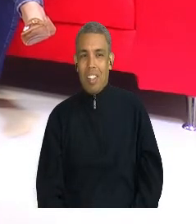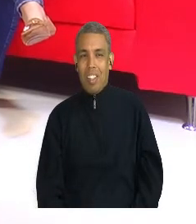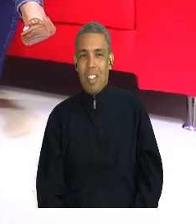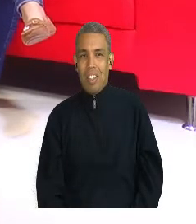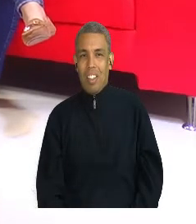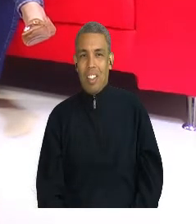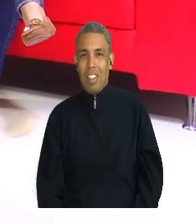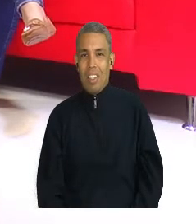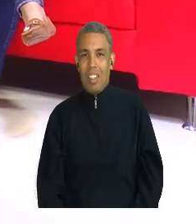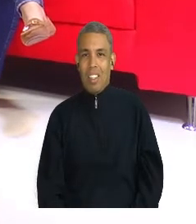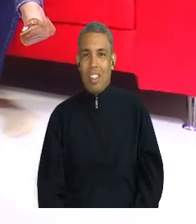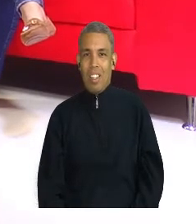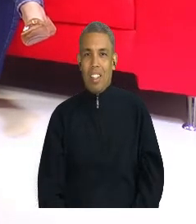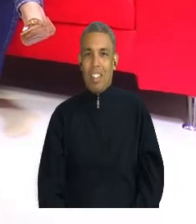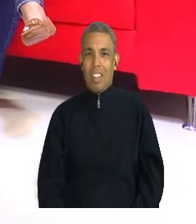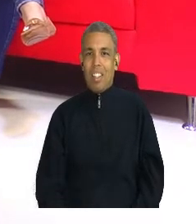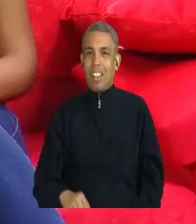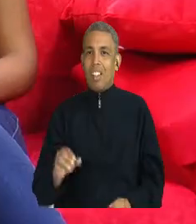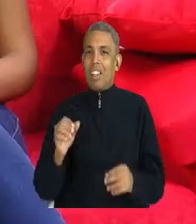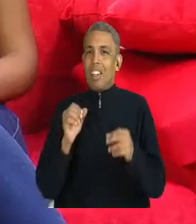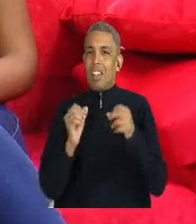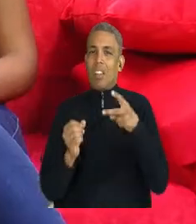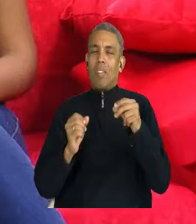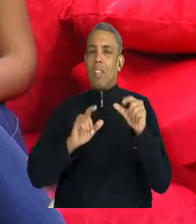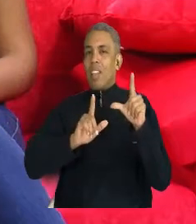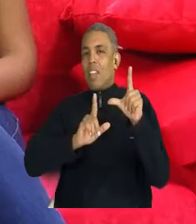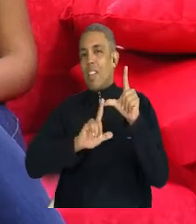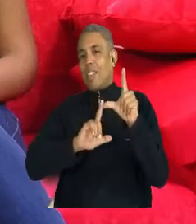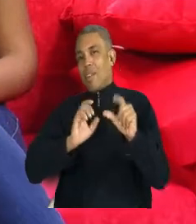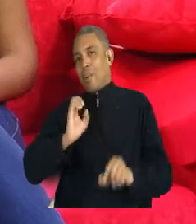es la letra O. La segunda pregunta es: